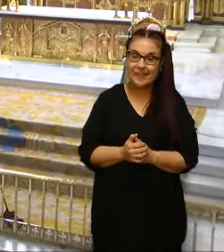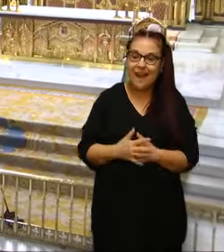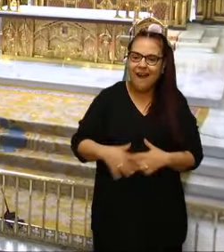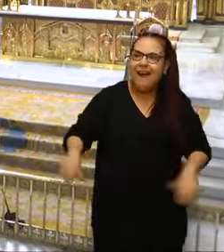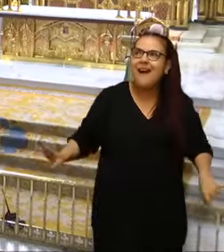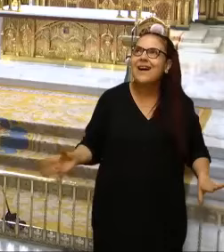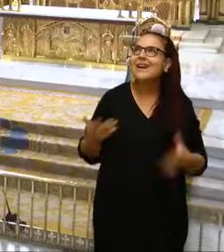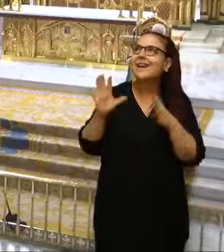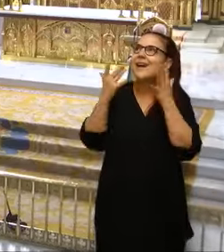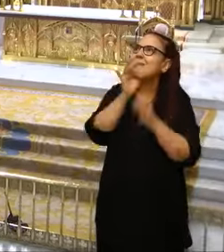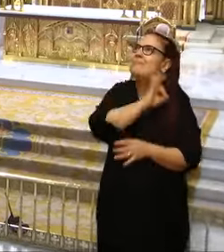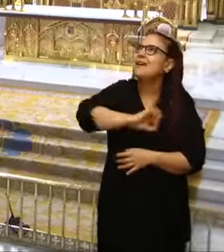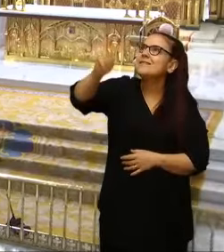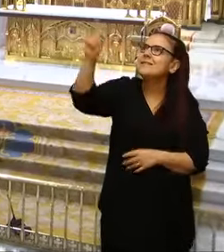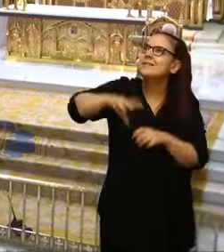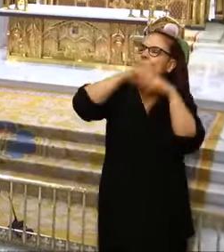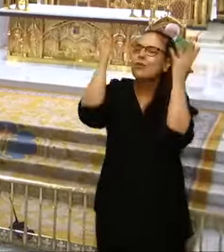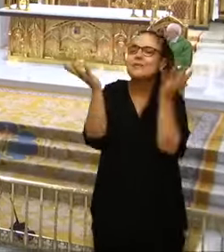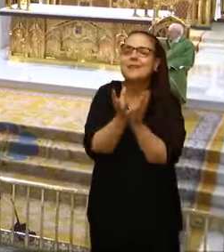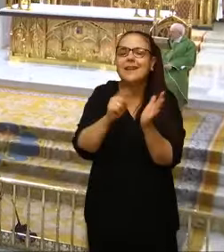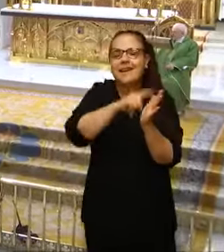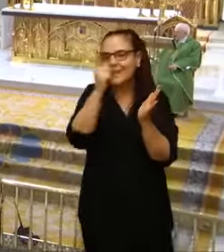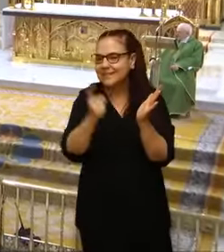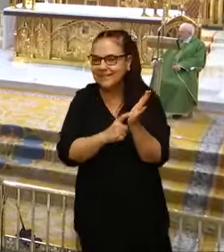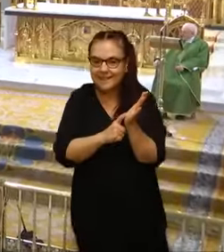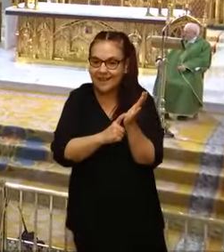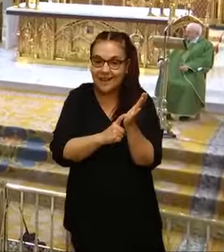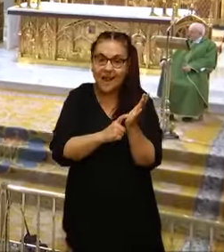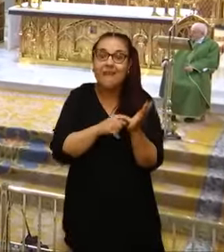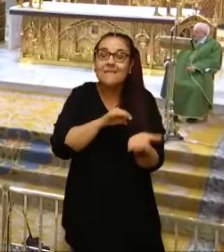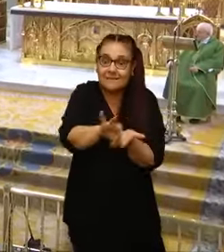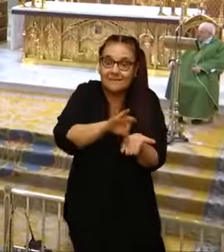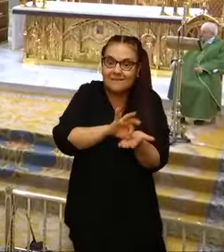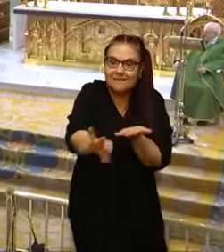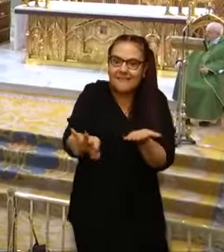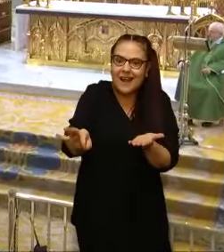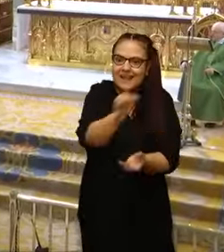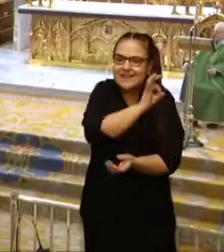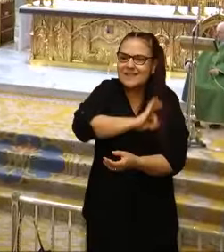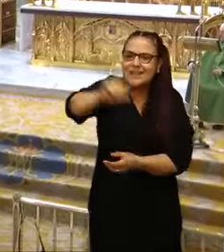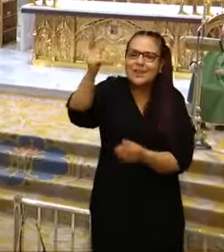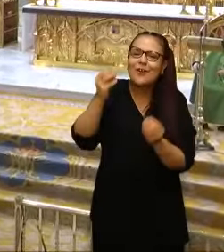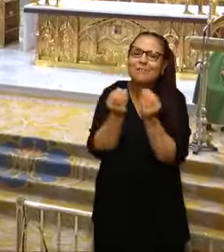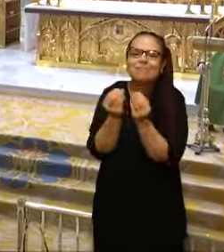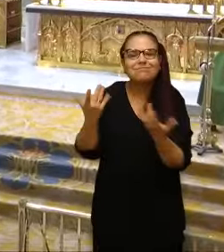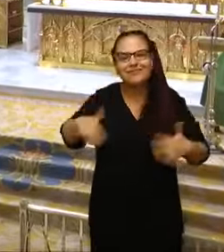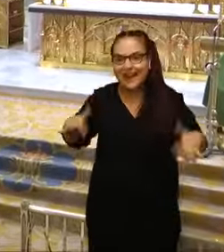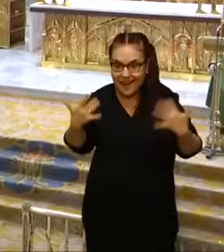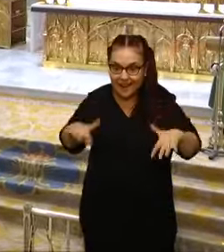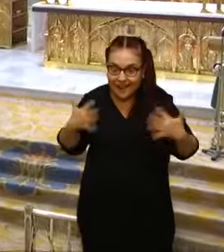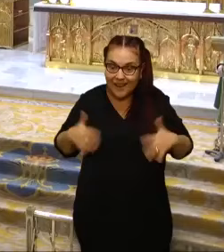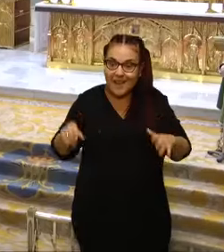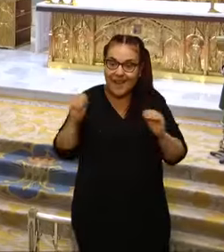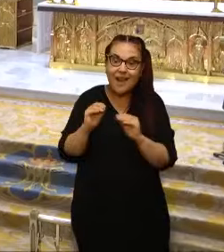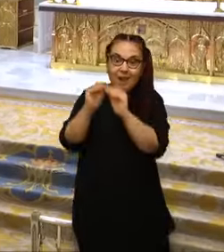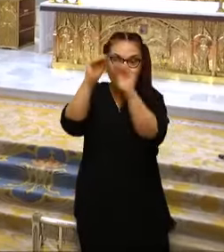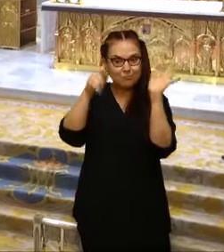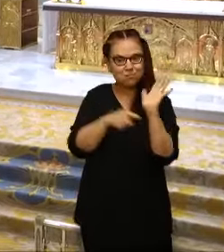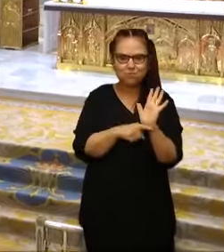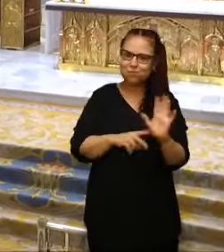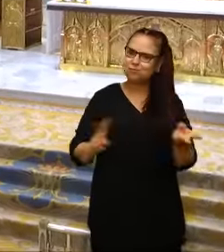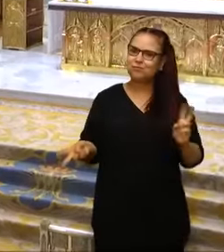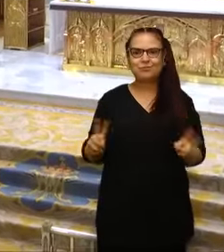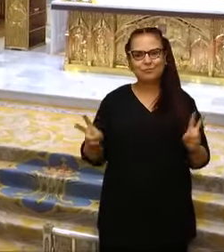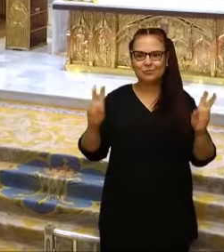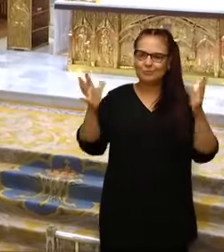Aclama al Señor tierra entera, servid al Señor con alegría, entrad en su presencia con